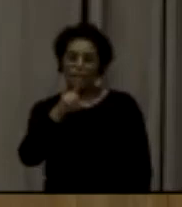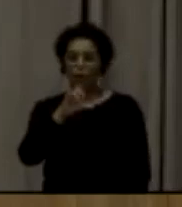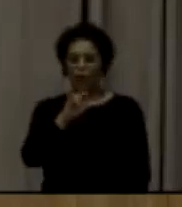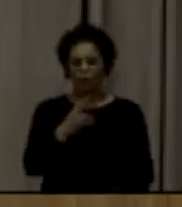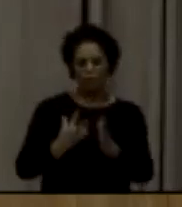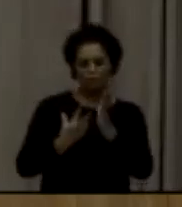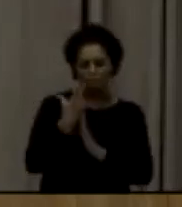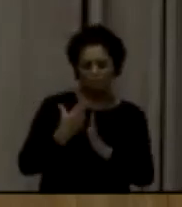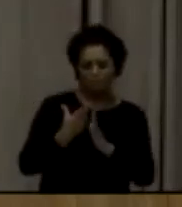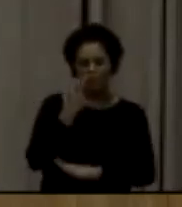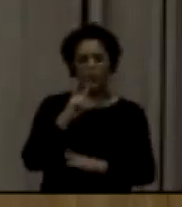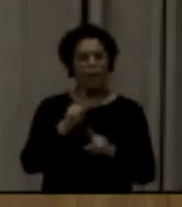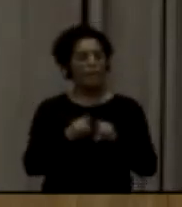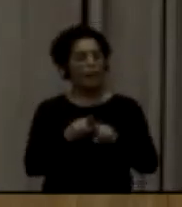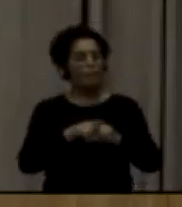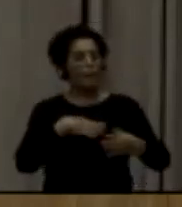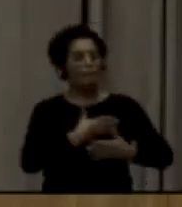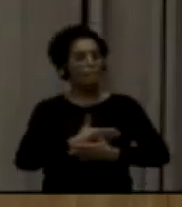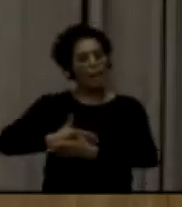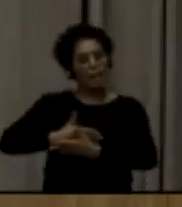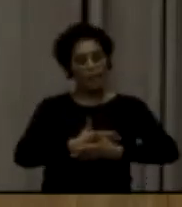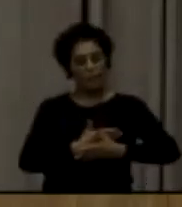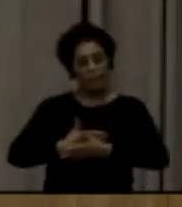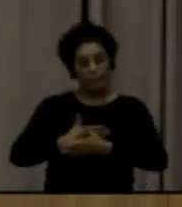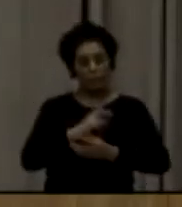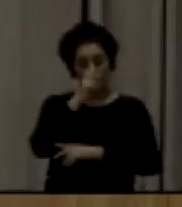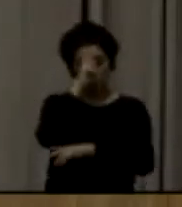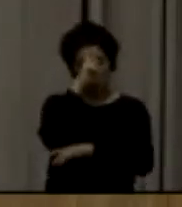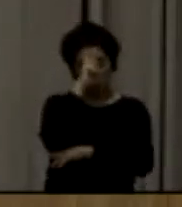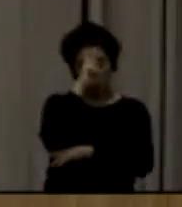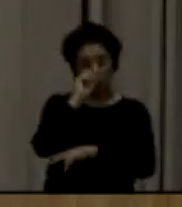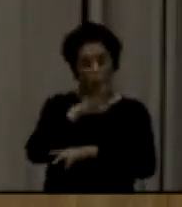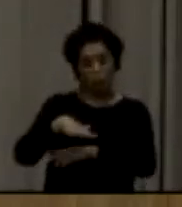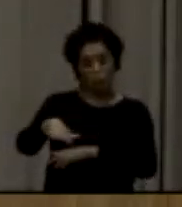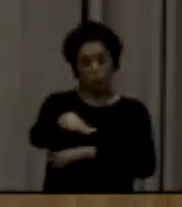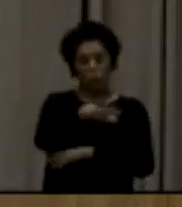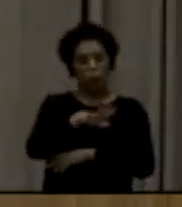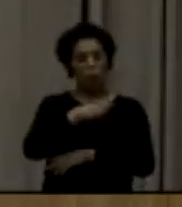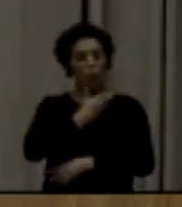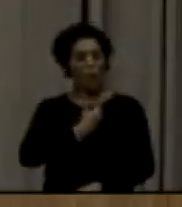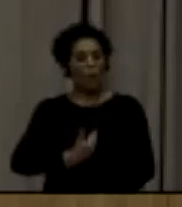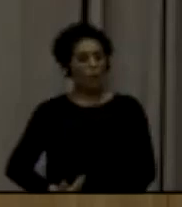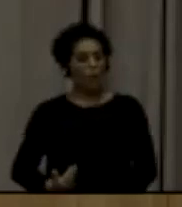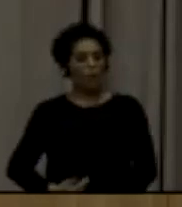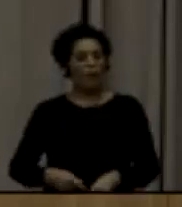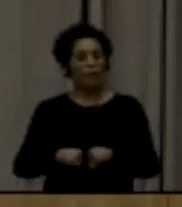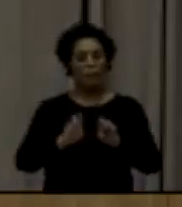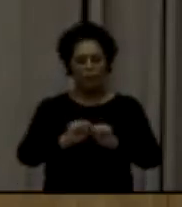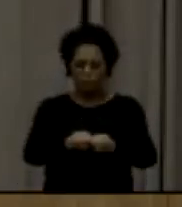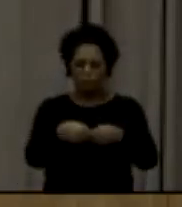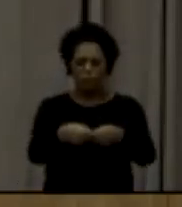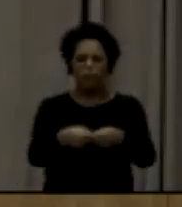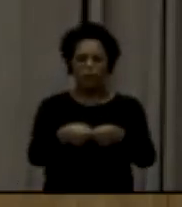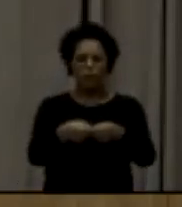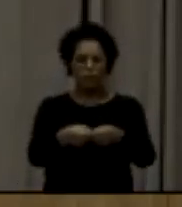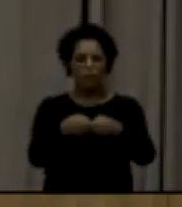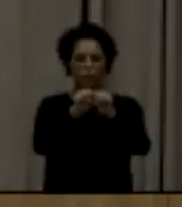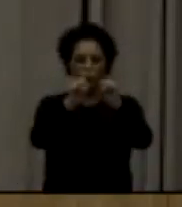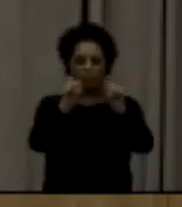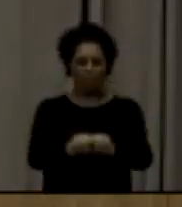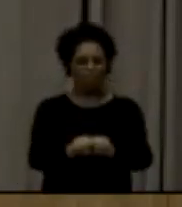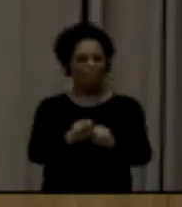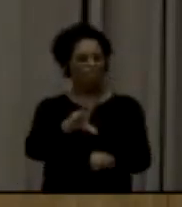maternidad entonces claro van debilitando el sector público el sistema público y se va fortaleciendo ese sistema privado